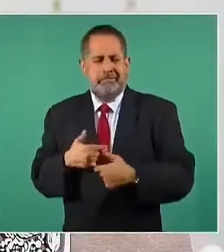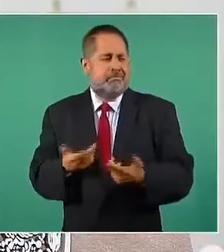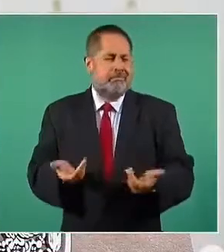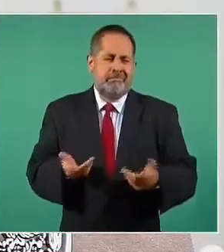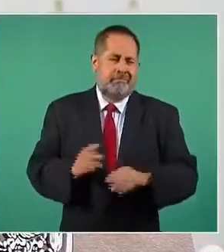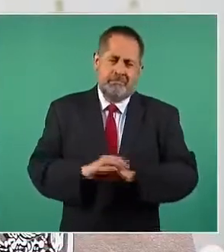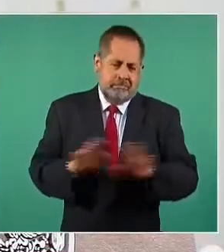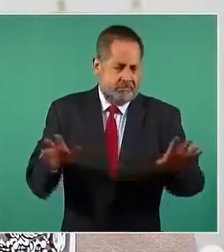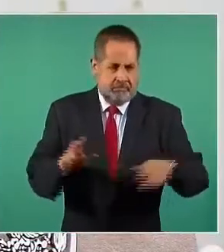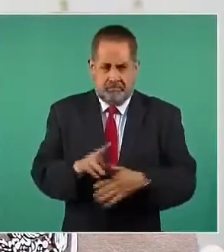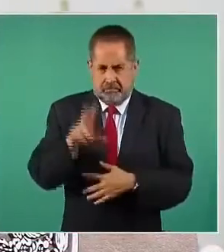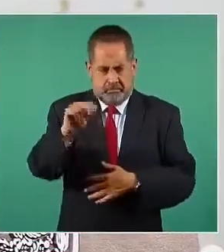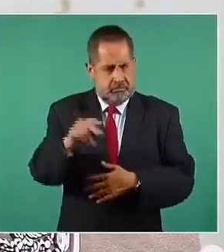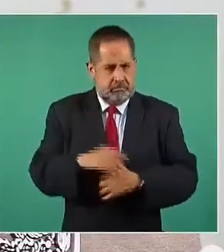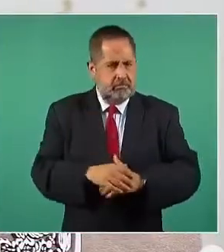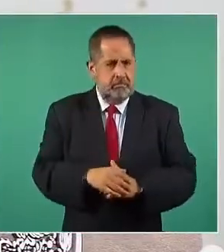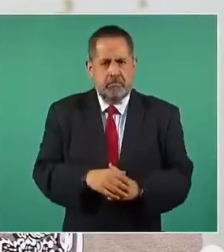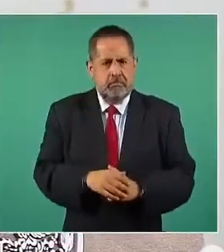Entonces estoy